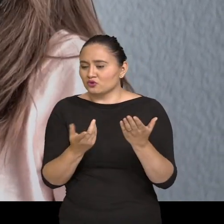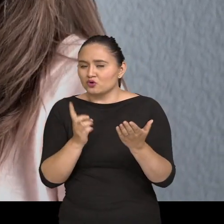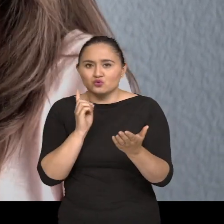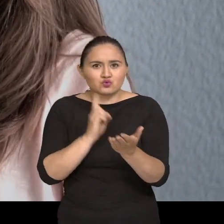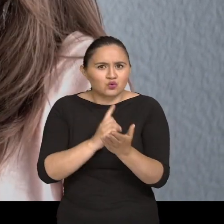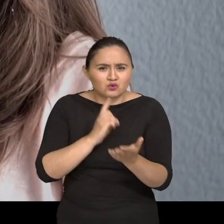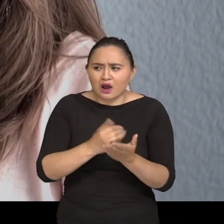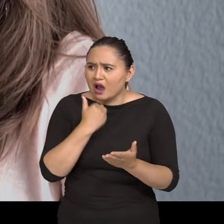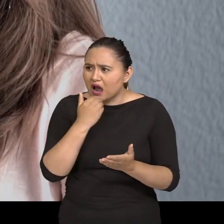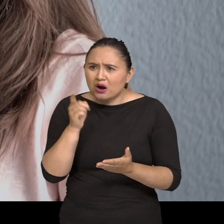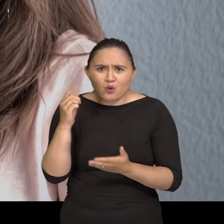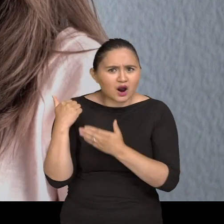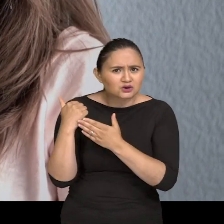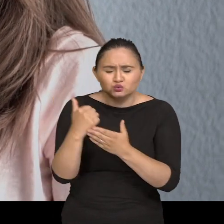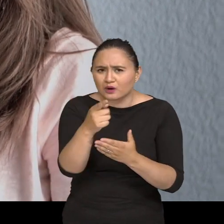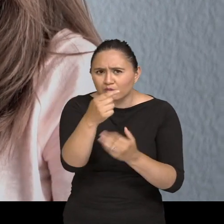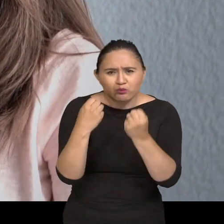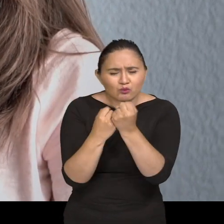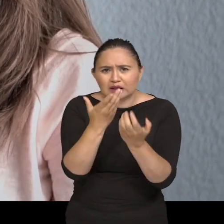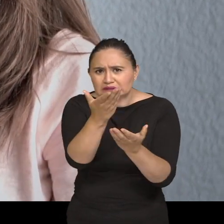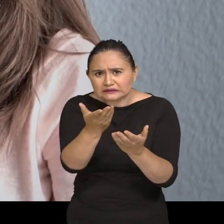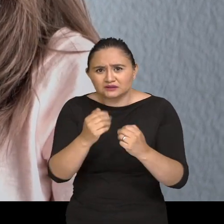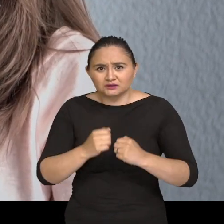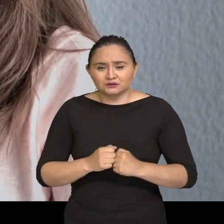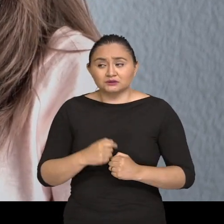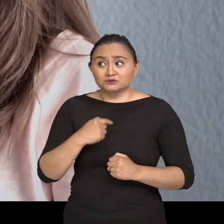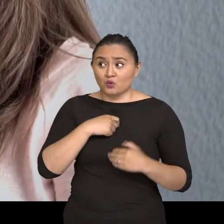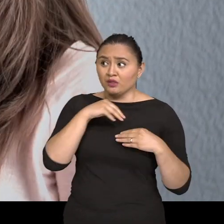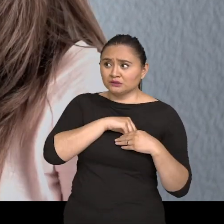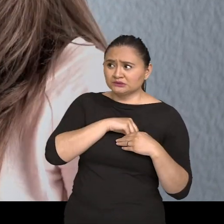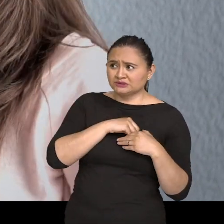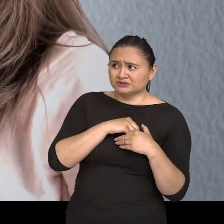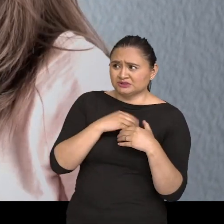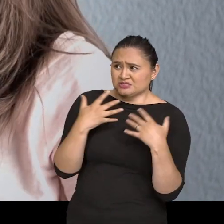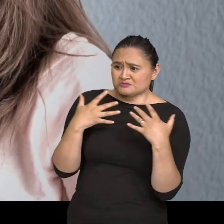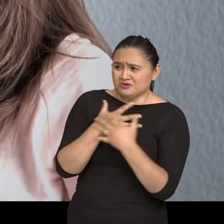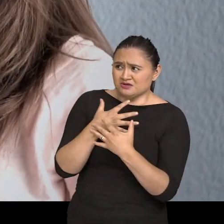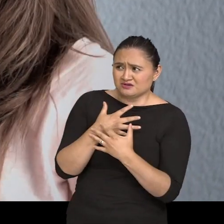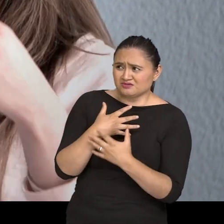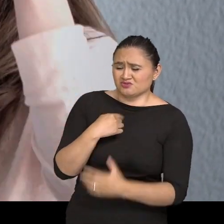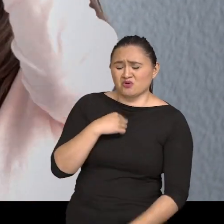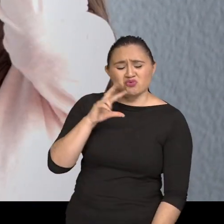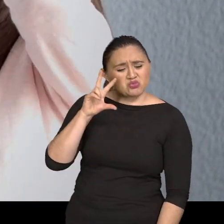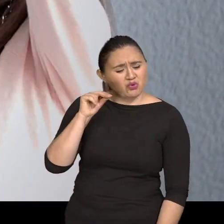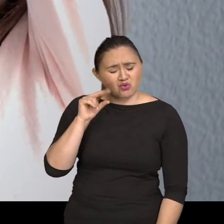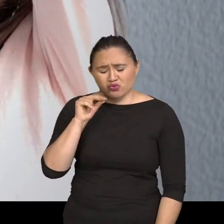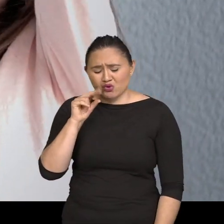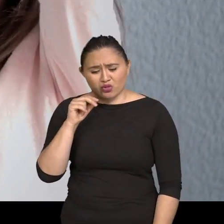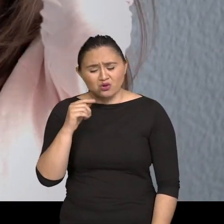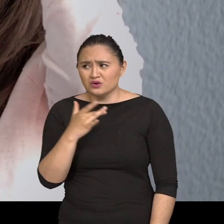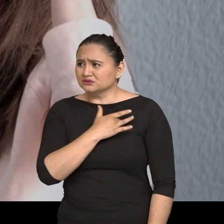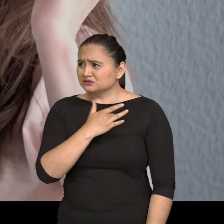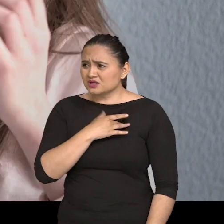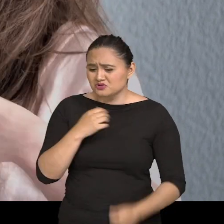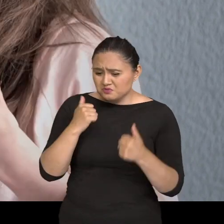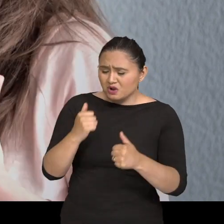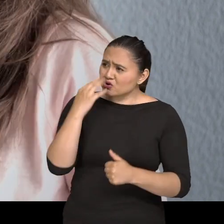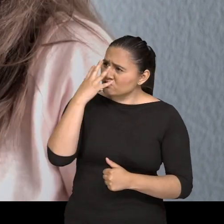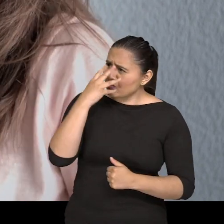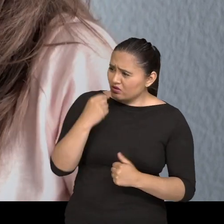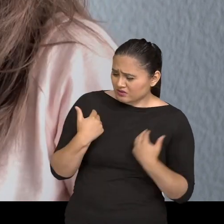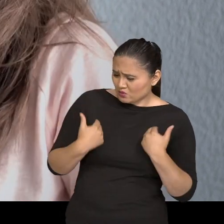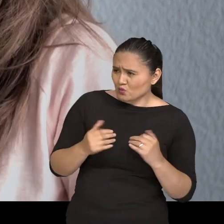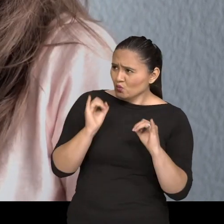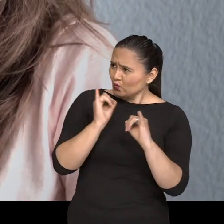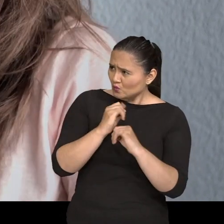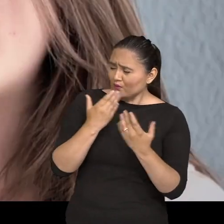tenemos que ir a algún lado para que me ayuden y yo soy yo si tenía el miedo en el fondo y desea no yo no quiero porque yo así me siento